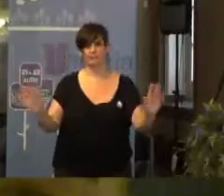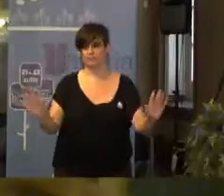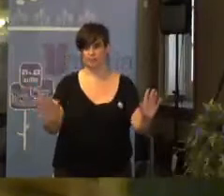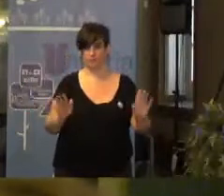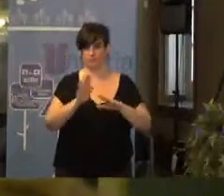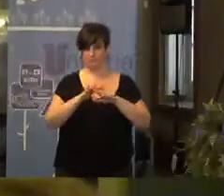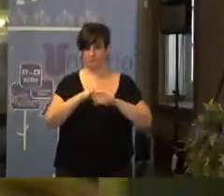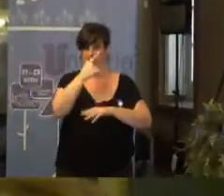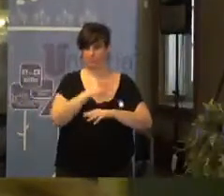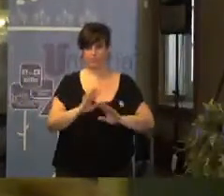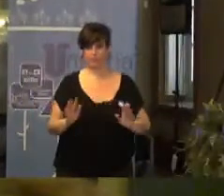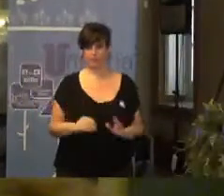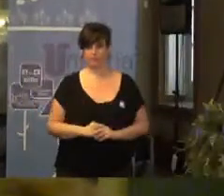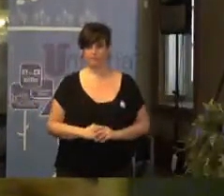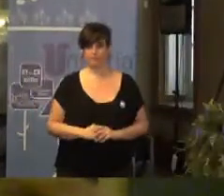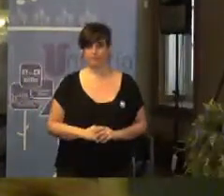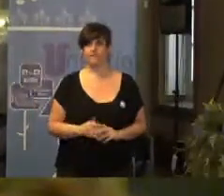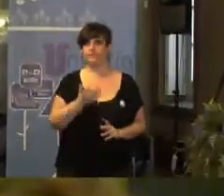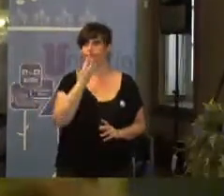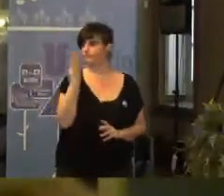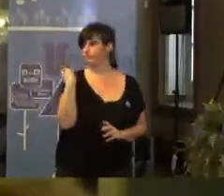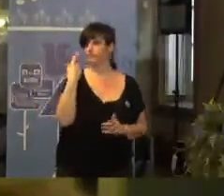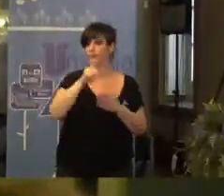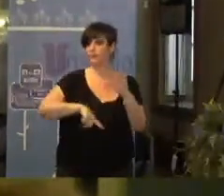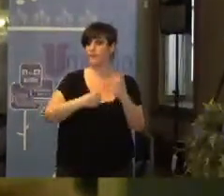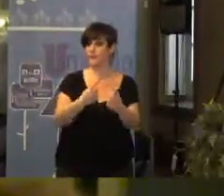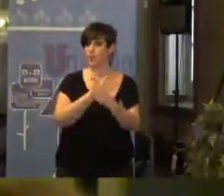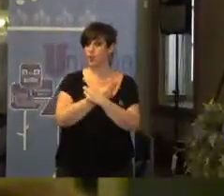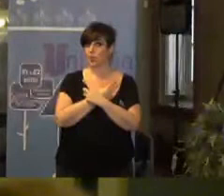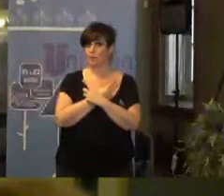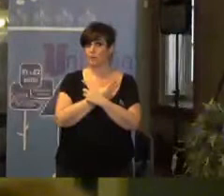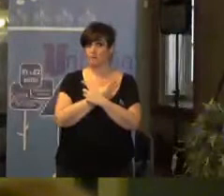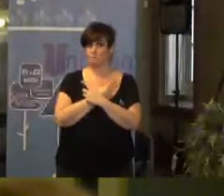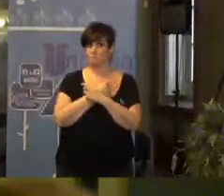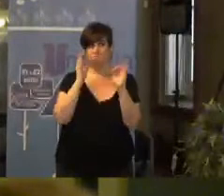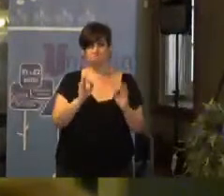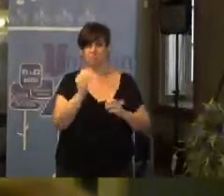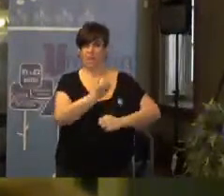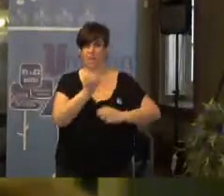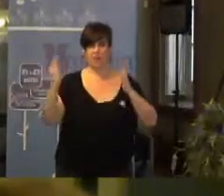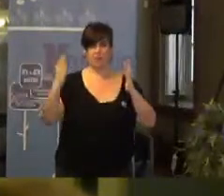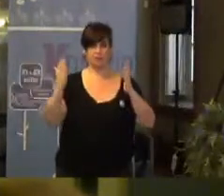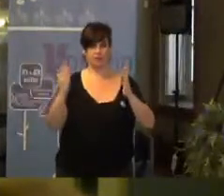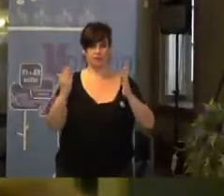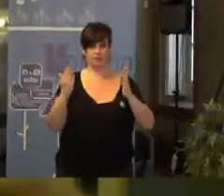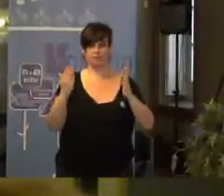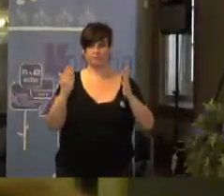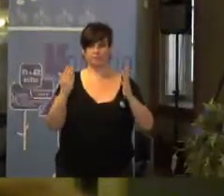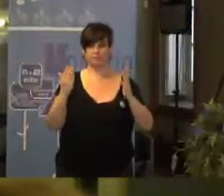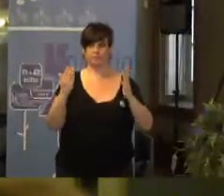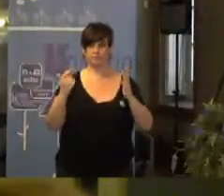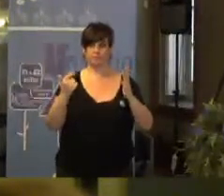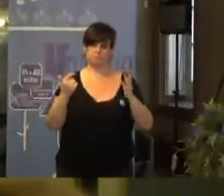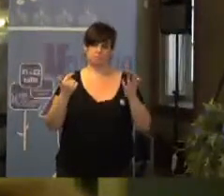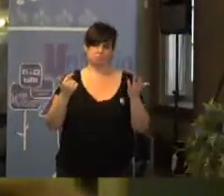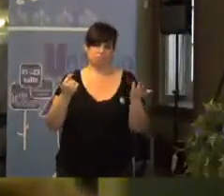E entón resulta que no mes de novembro, seguramente Marilar está o tanto disto, falo así